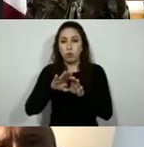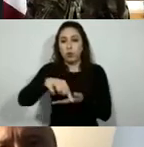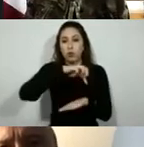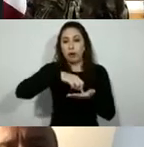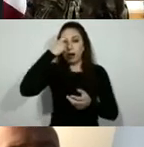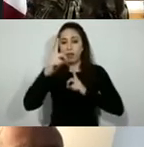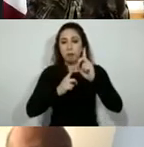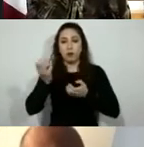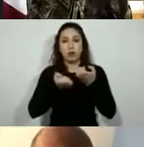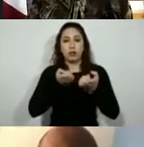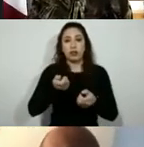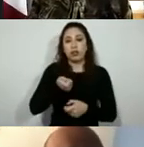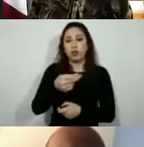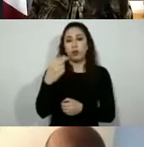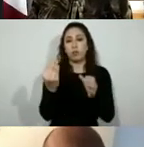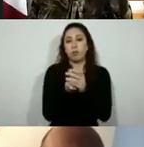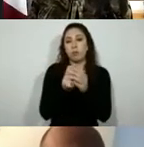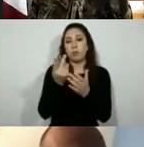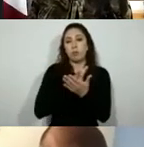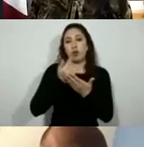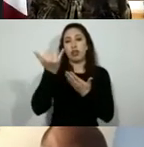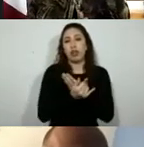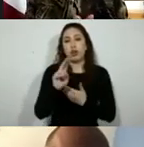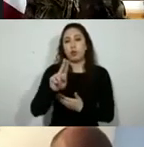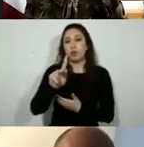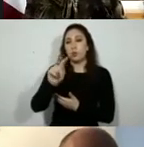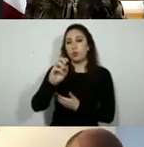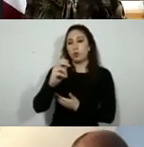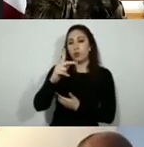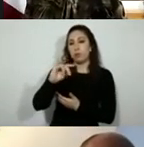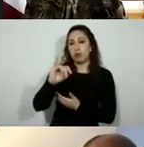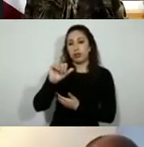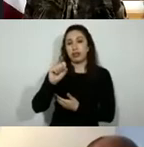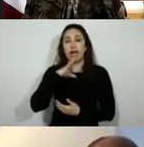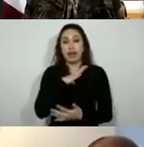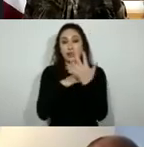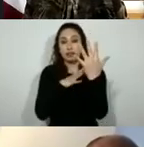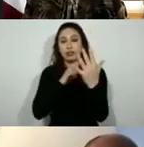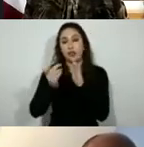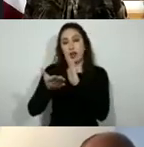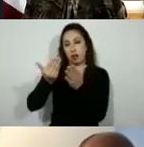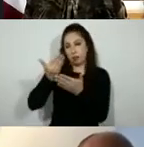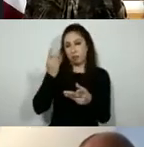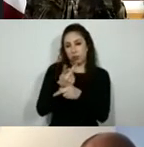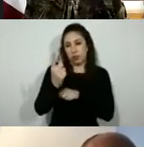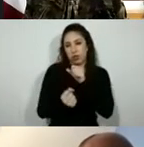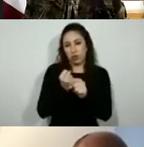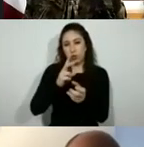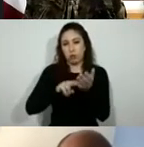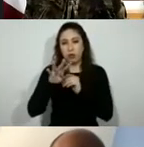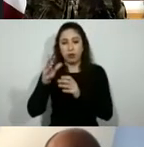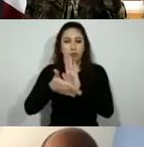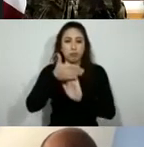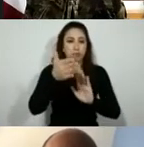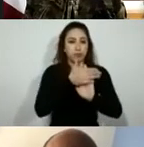denominado utopías. Estos se suman a las 5 utopías construidas el año pasado, en 2019, y